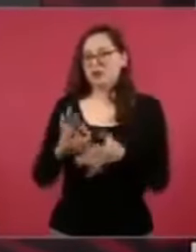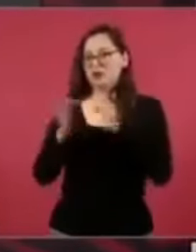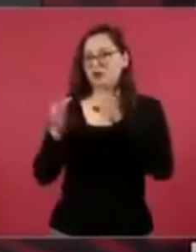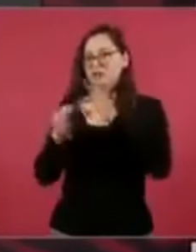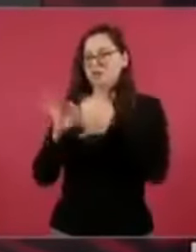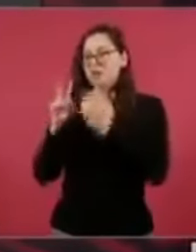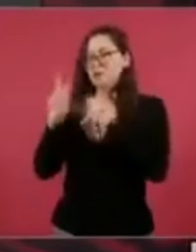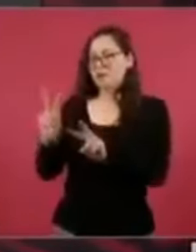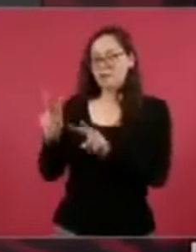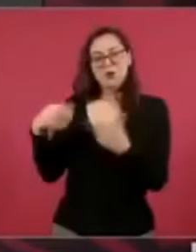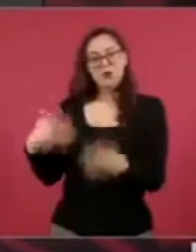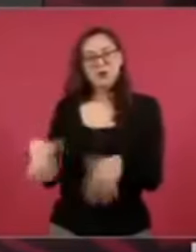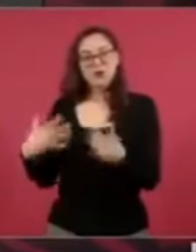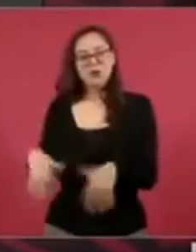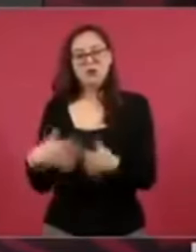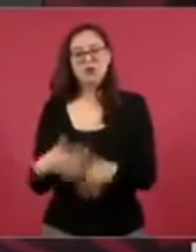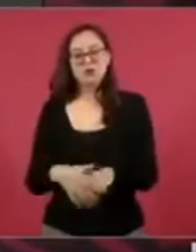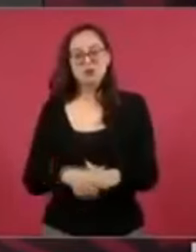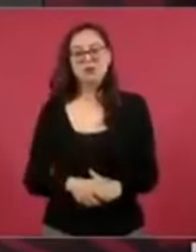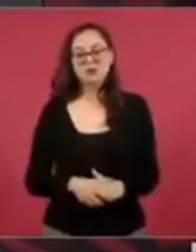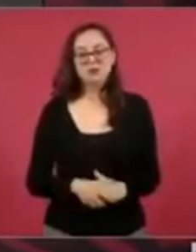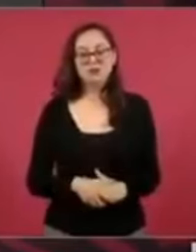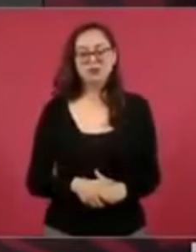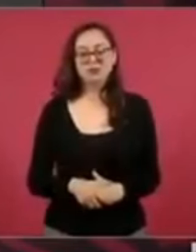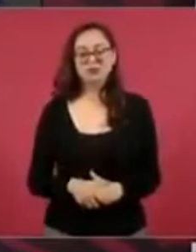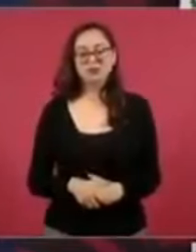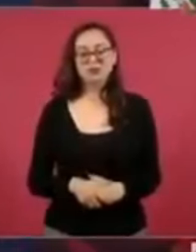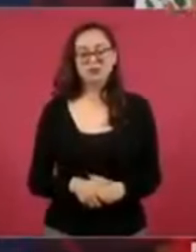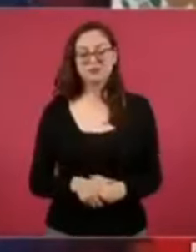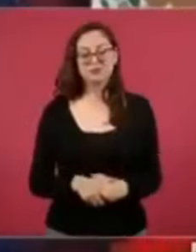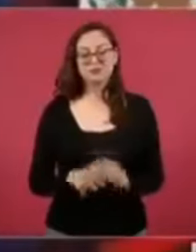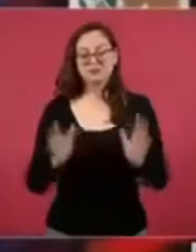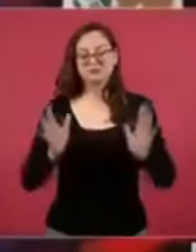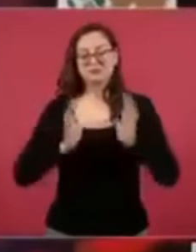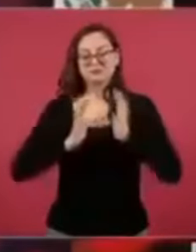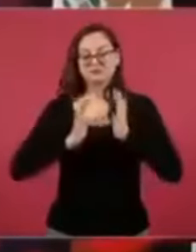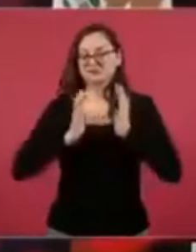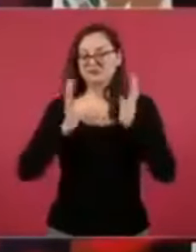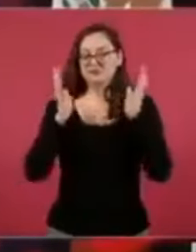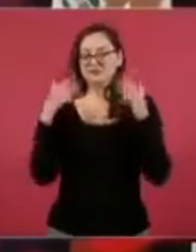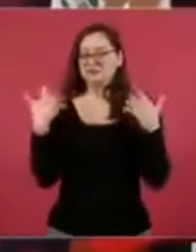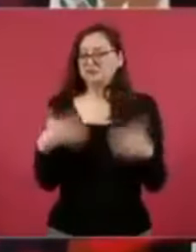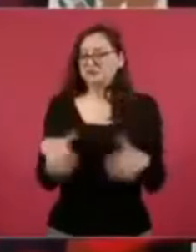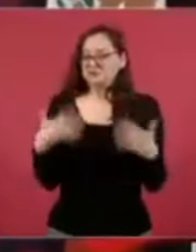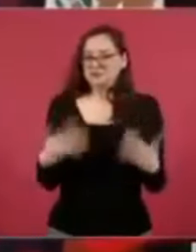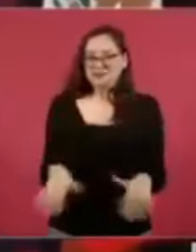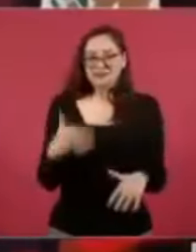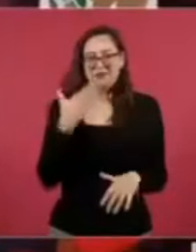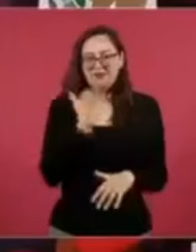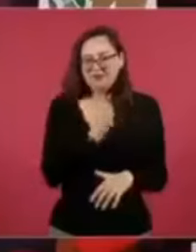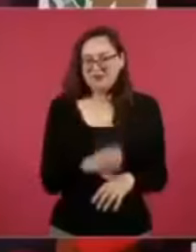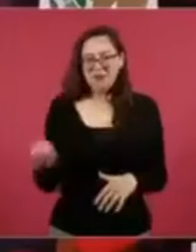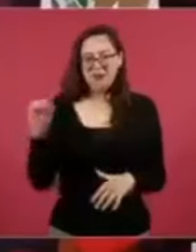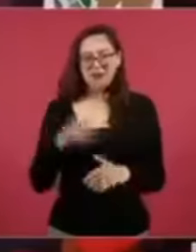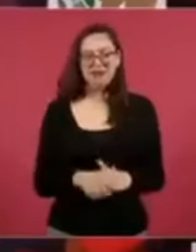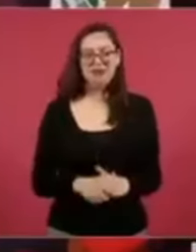que es verdaderamente absurdo. Ah, y este video se llama ¿Cómo hacer que todo gire en torno a mí?